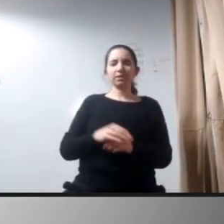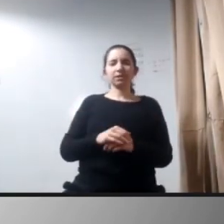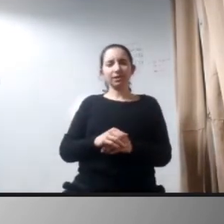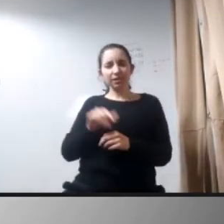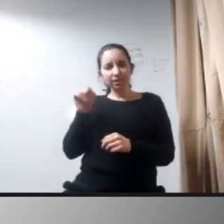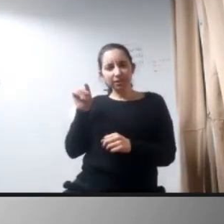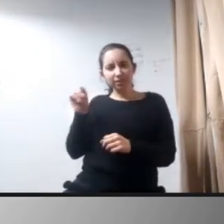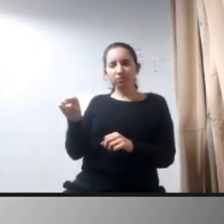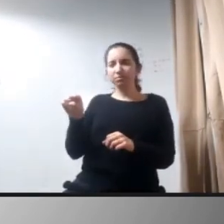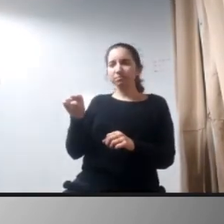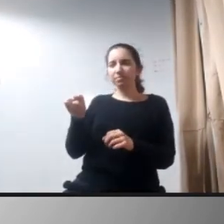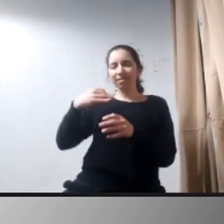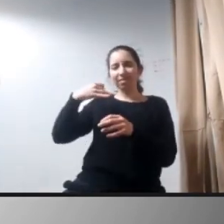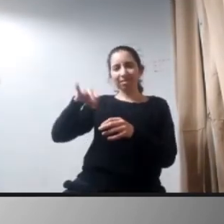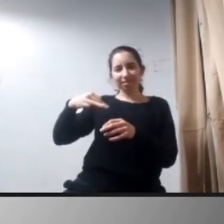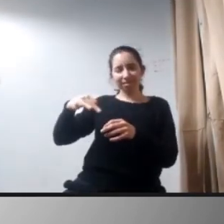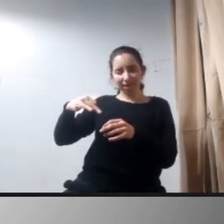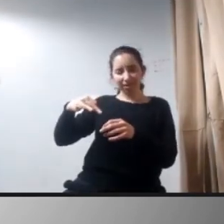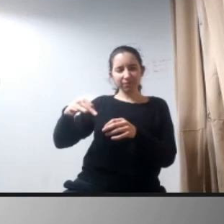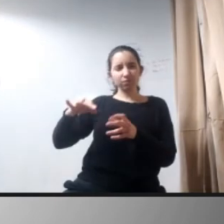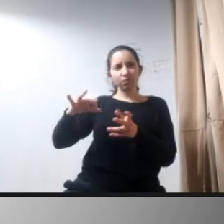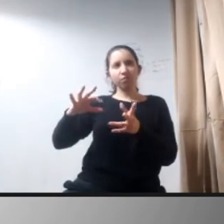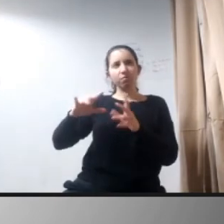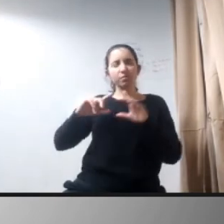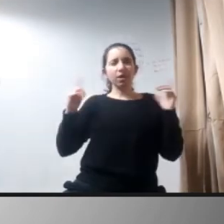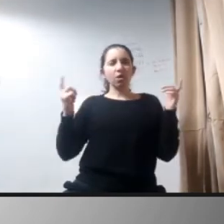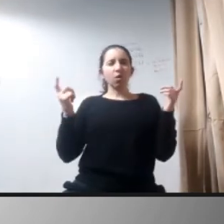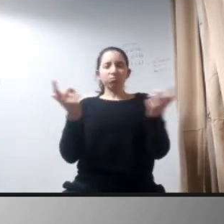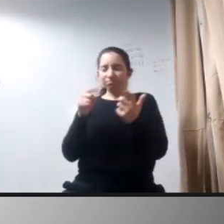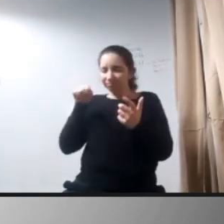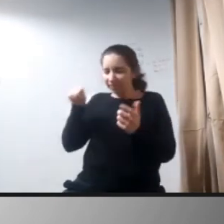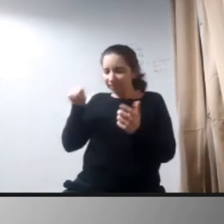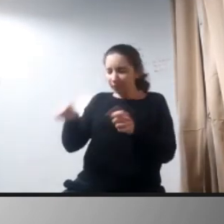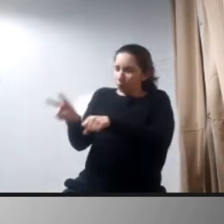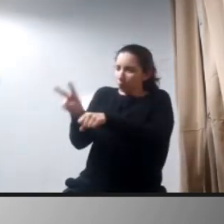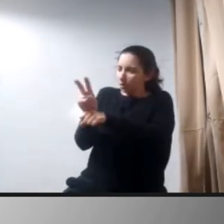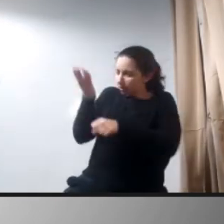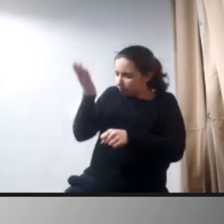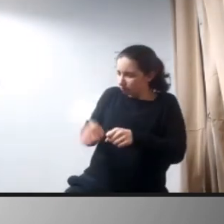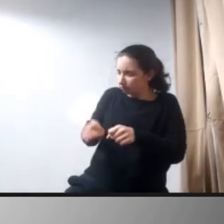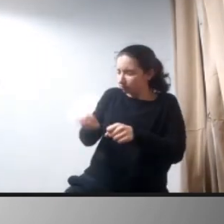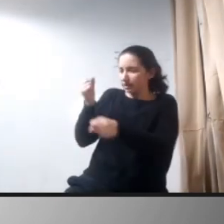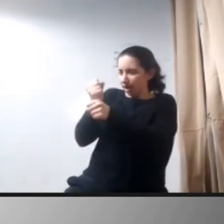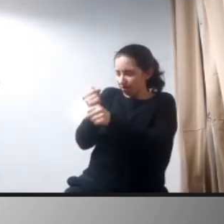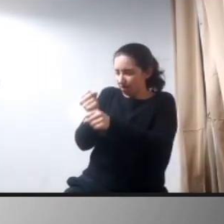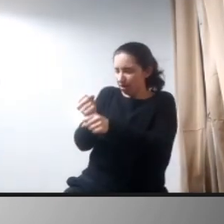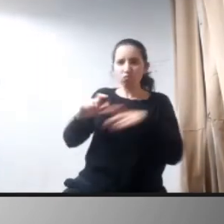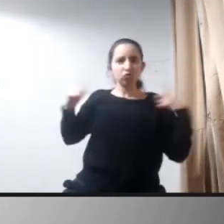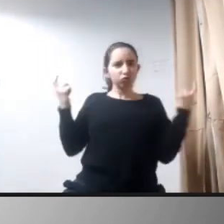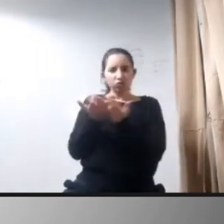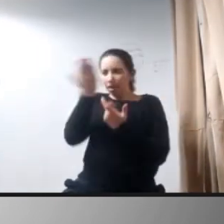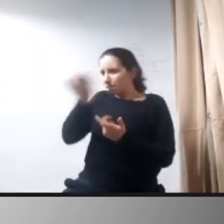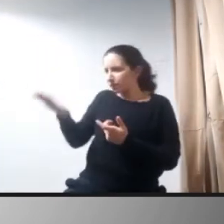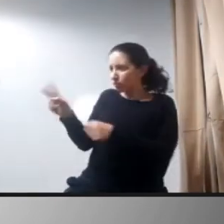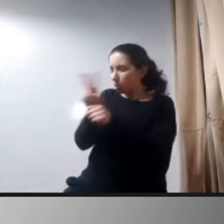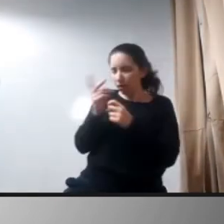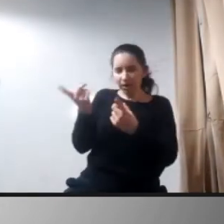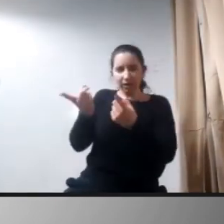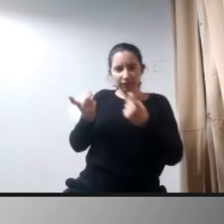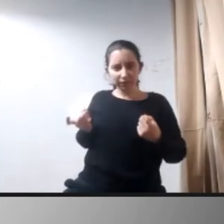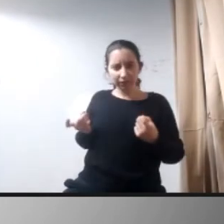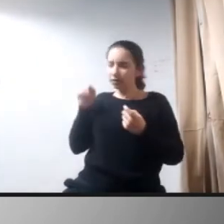otro, sino que esa necesidad también sea reconocida como un hecho, como un trabajo social necesario que debe